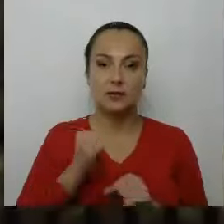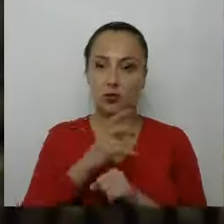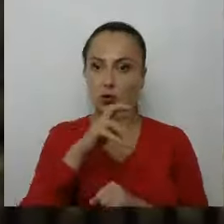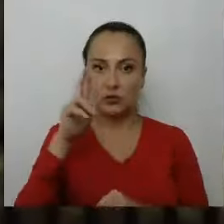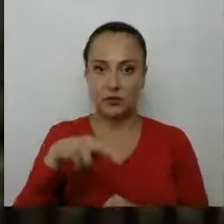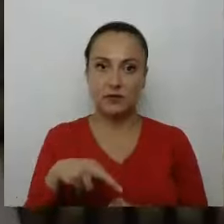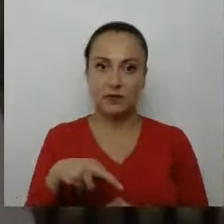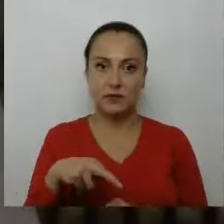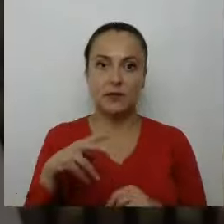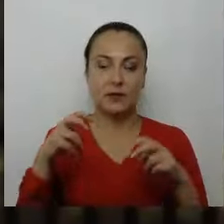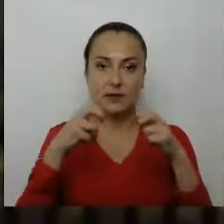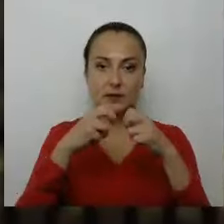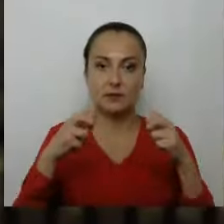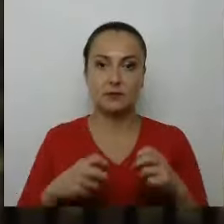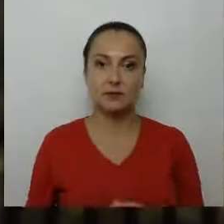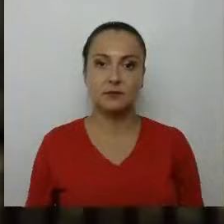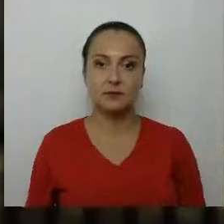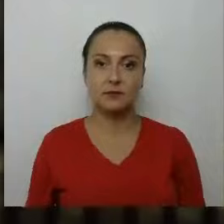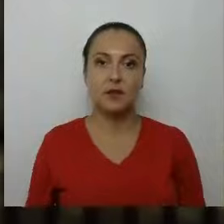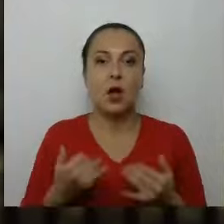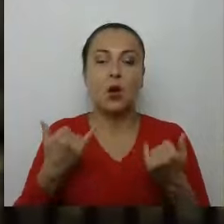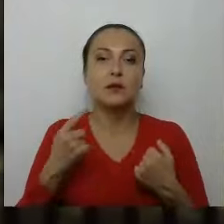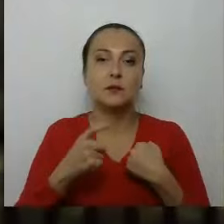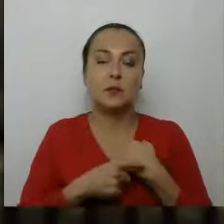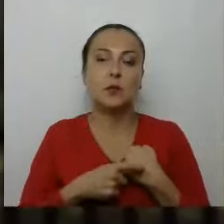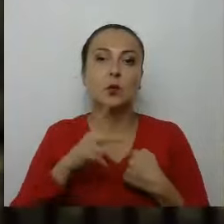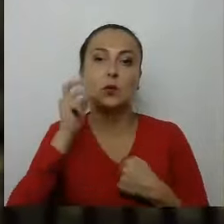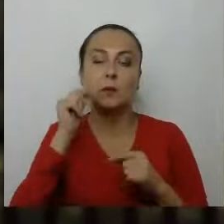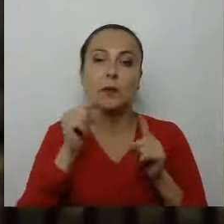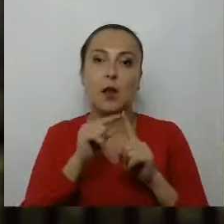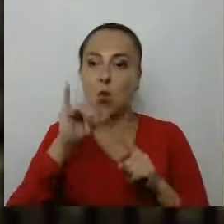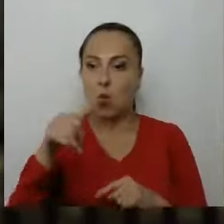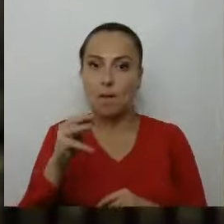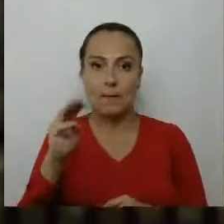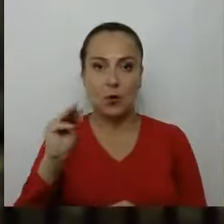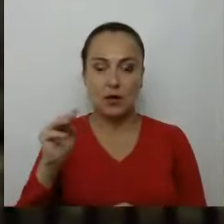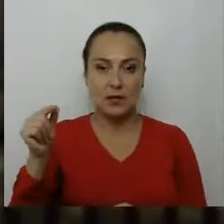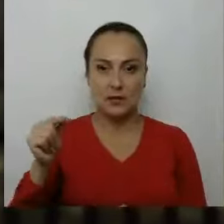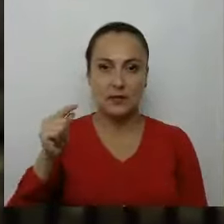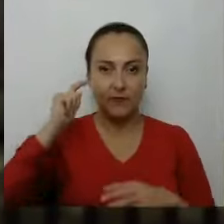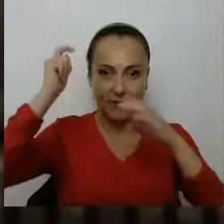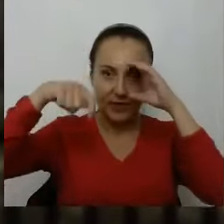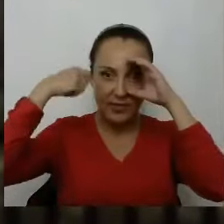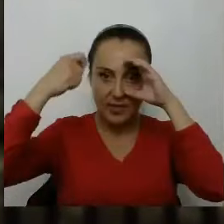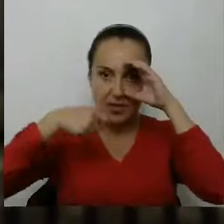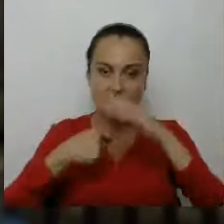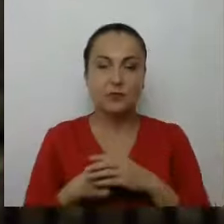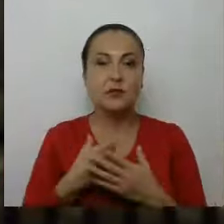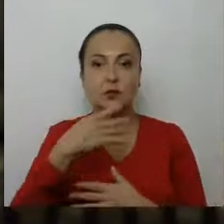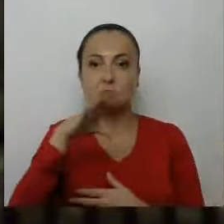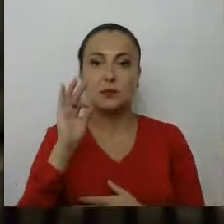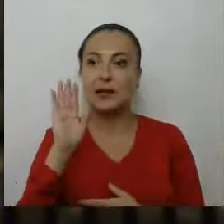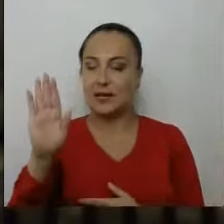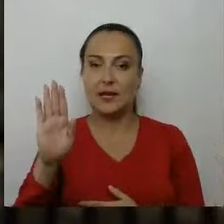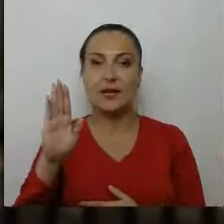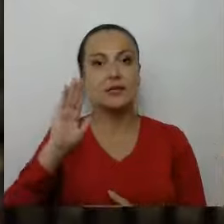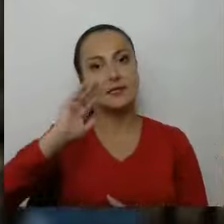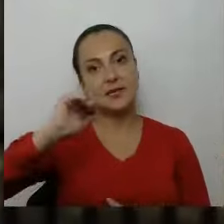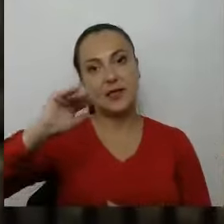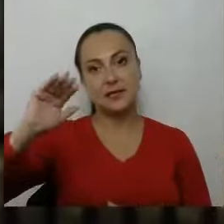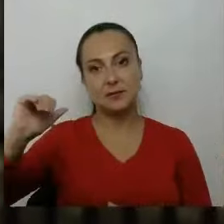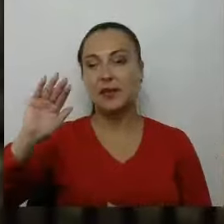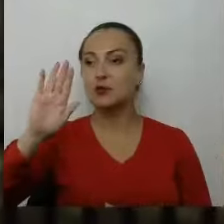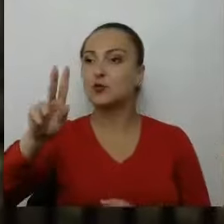Electricidad. Bueno, en este momento vamos a escuchar las palabras de Juan Manuel Quesada. Es un video que conseguimos donde él se despide de